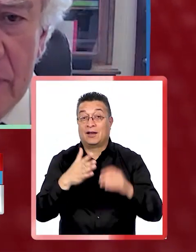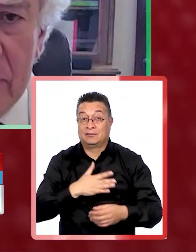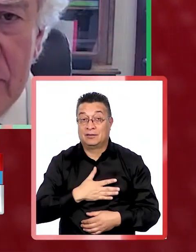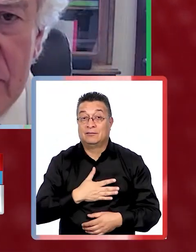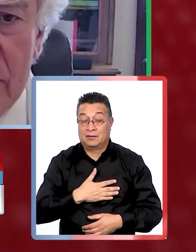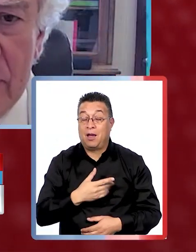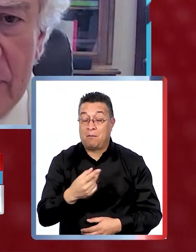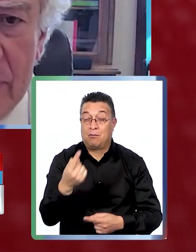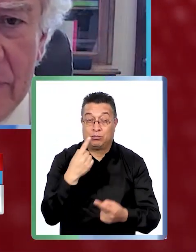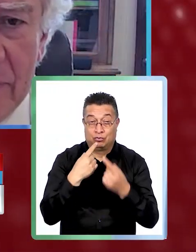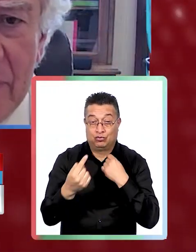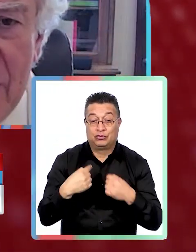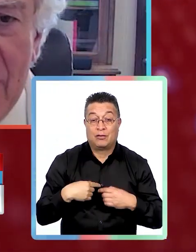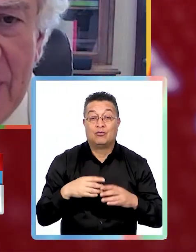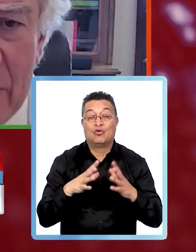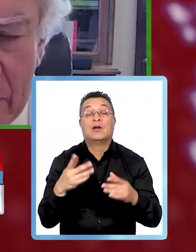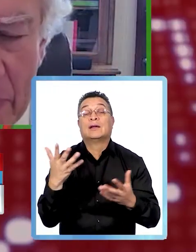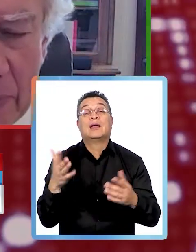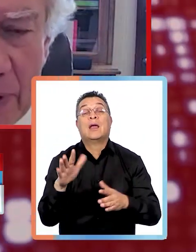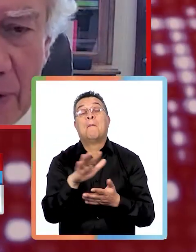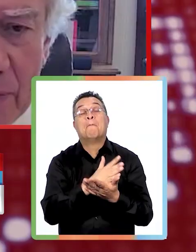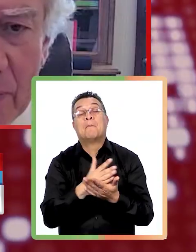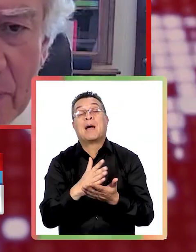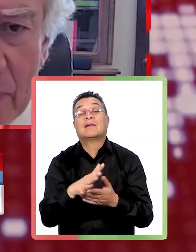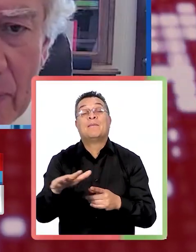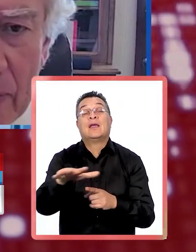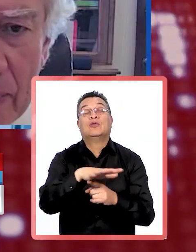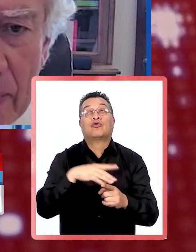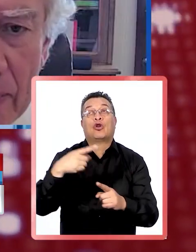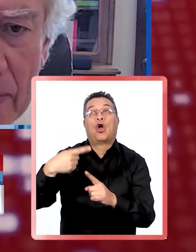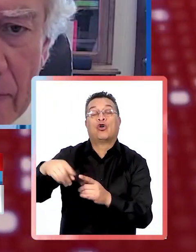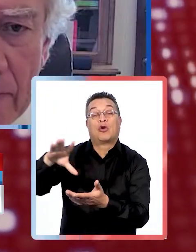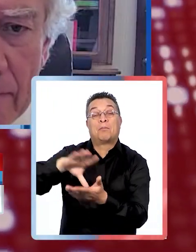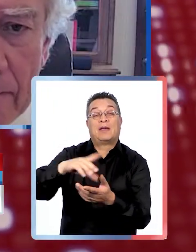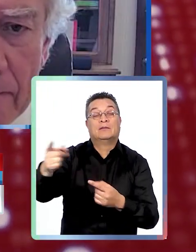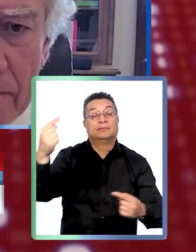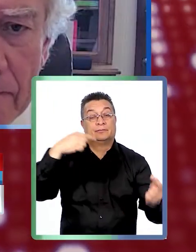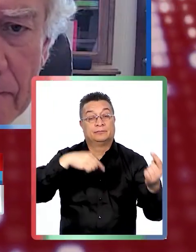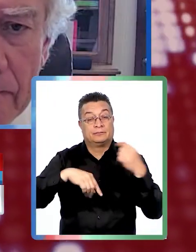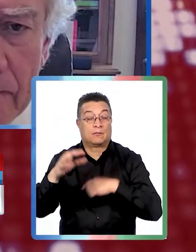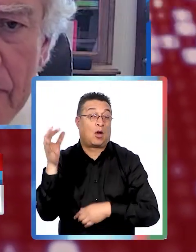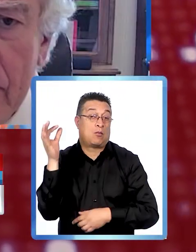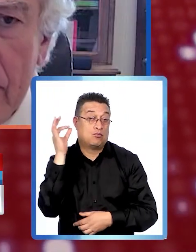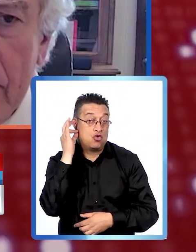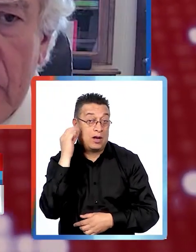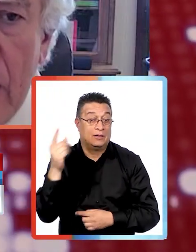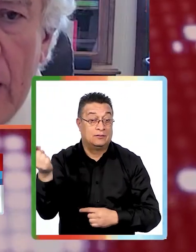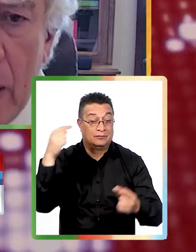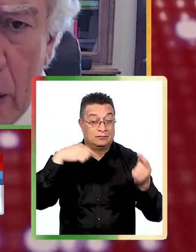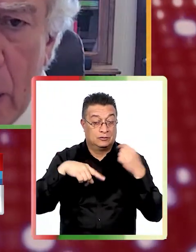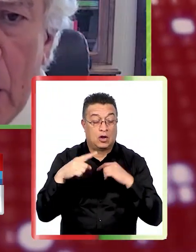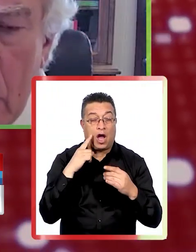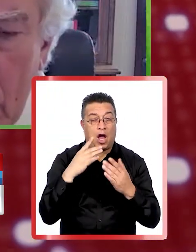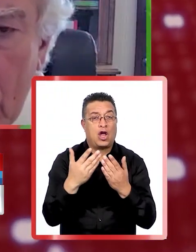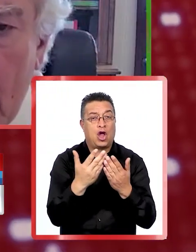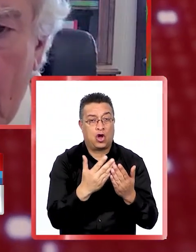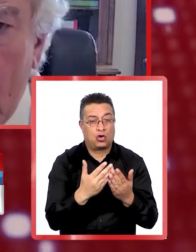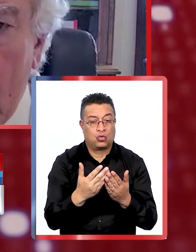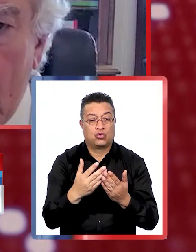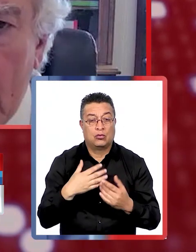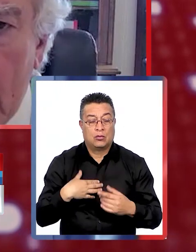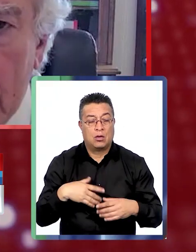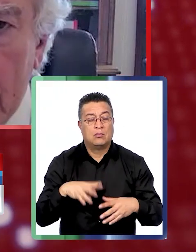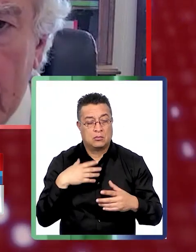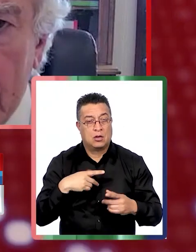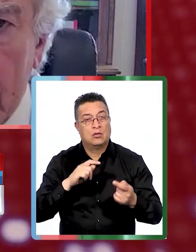propia. Doctor, ¿qué sucede con la situación de los migrantes, de las mujeres migrantes? Tengo un estudio que dice que